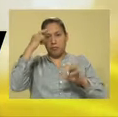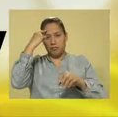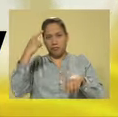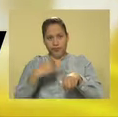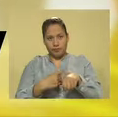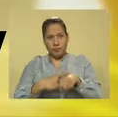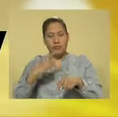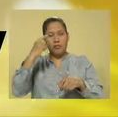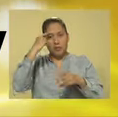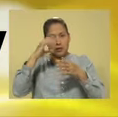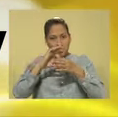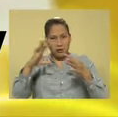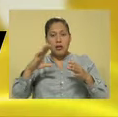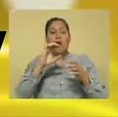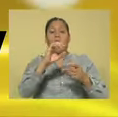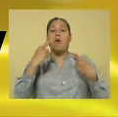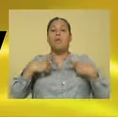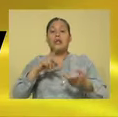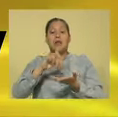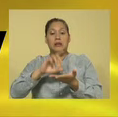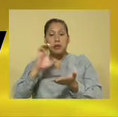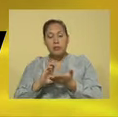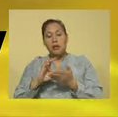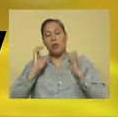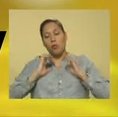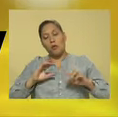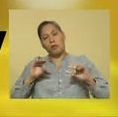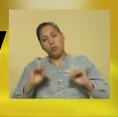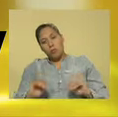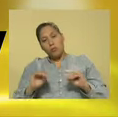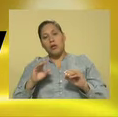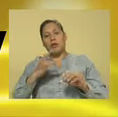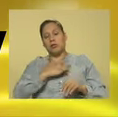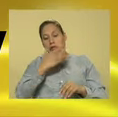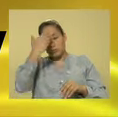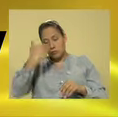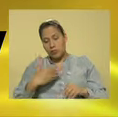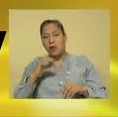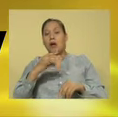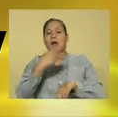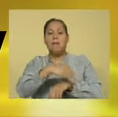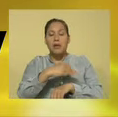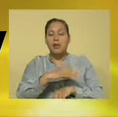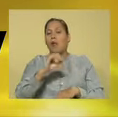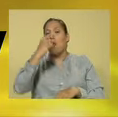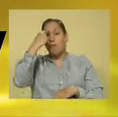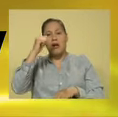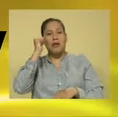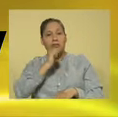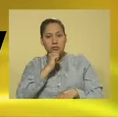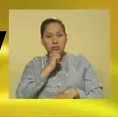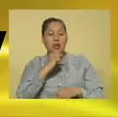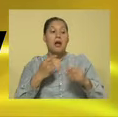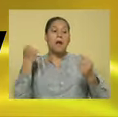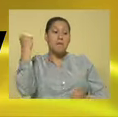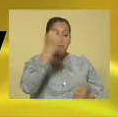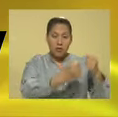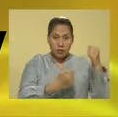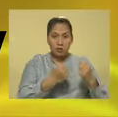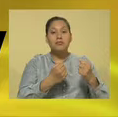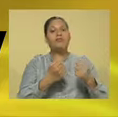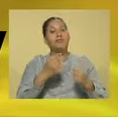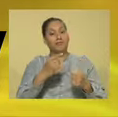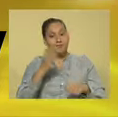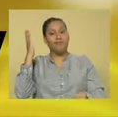presentea una discapacidad sensorial física o mental total parcial temporal o permanente cuando se ejerza violencia sobre de